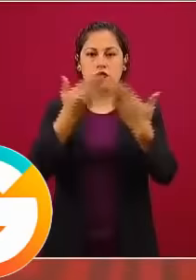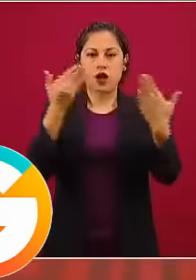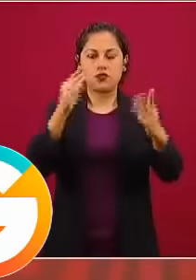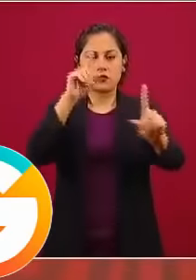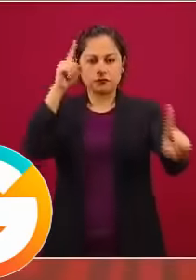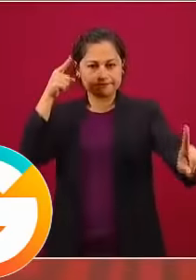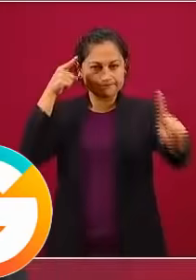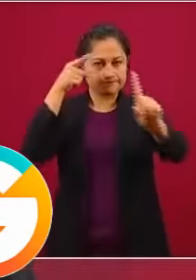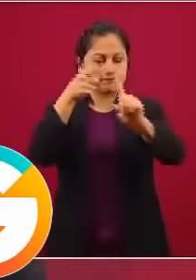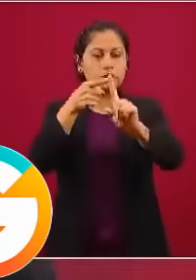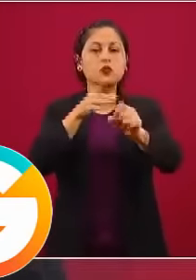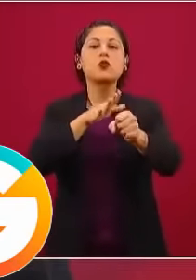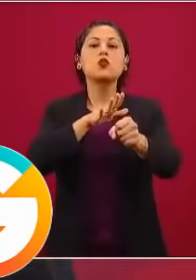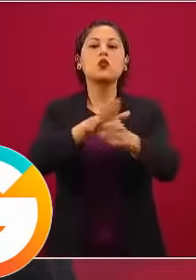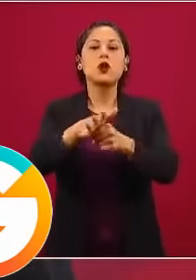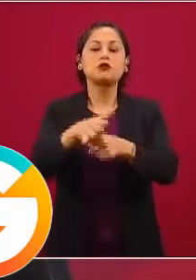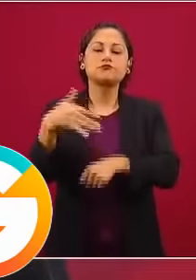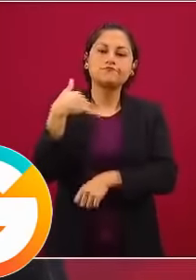Y está